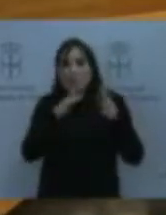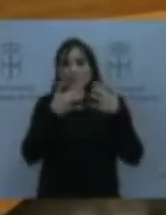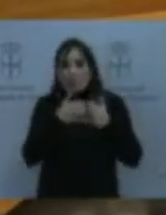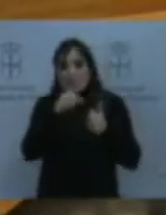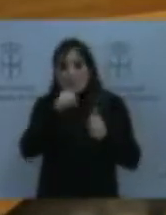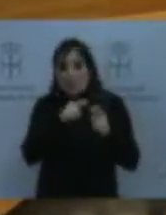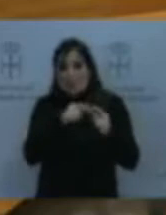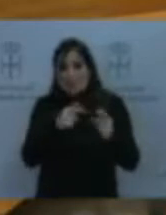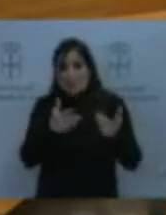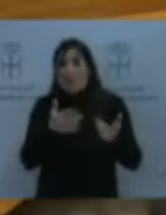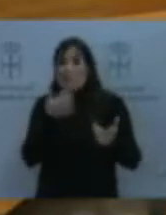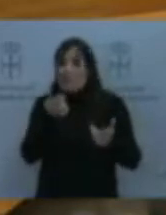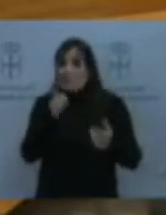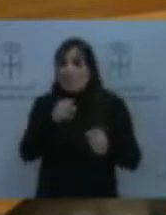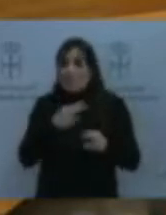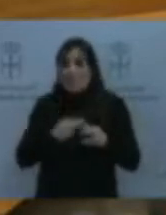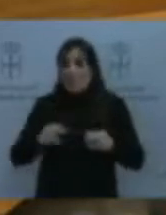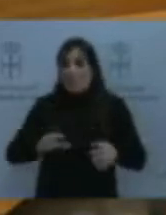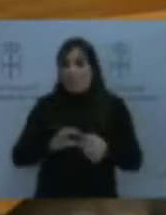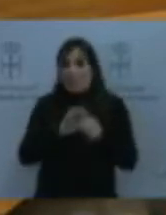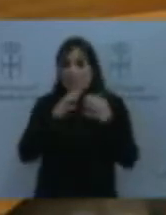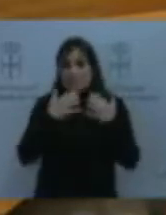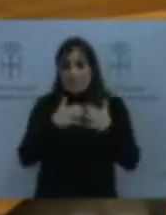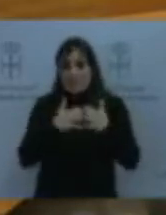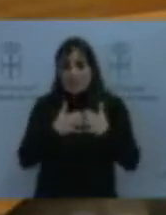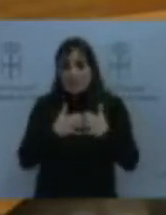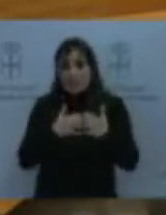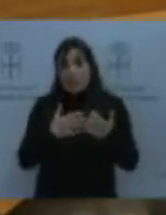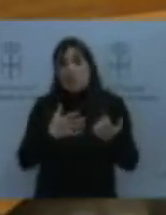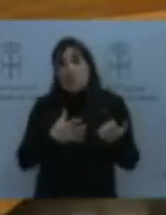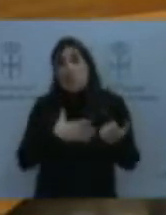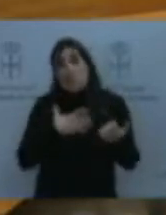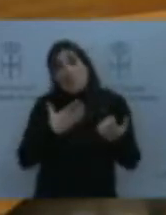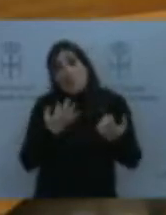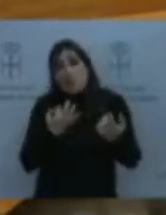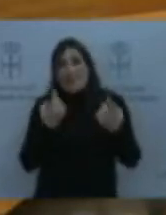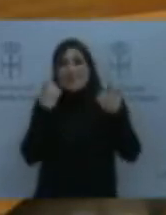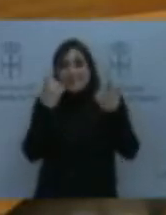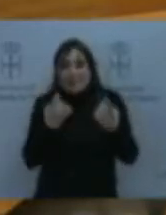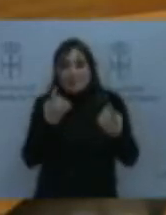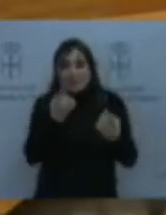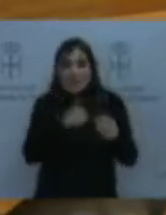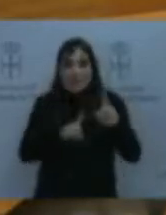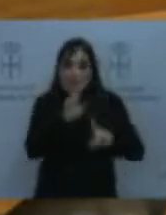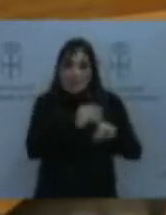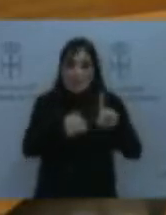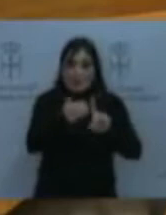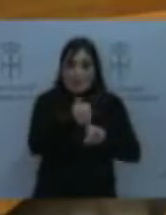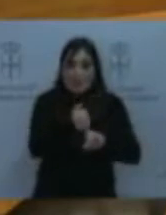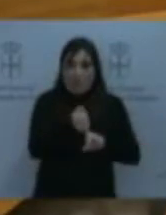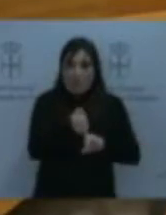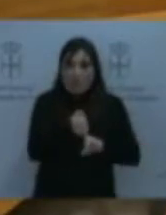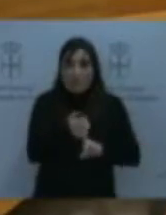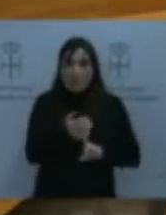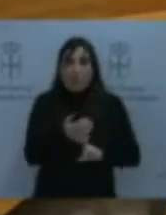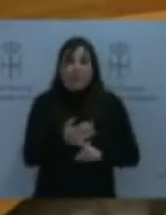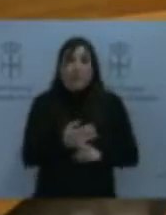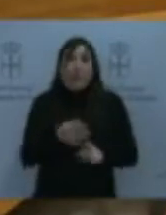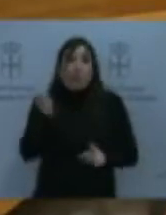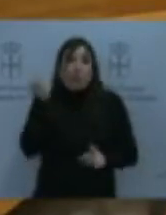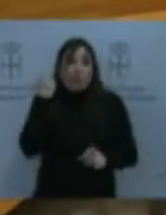deberían de intentar solucionar esos problemas. Lo de Duro Felguera es